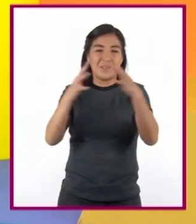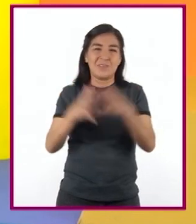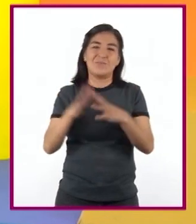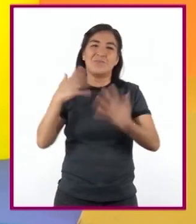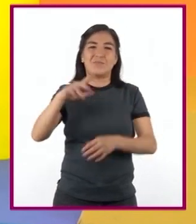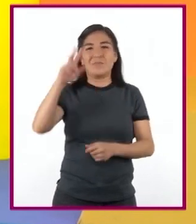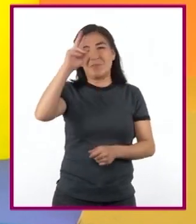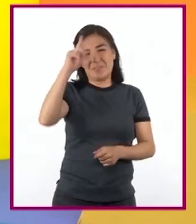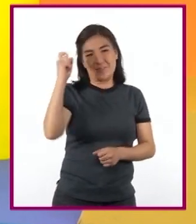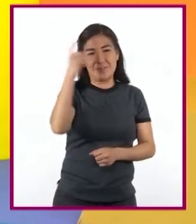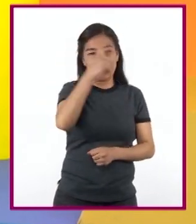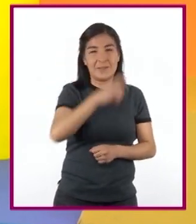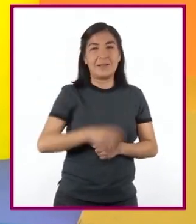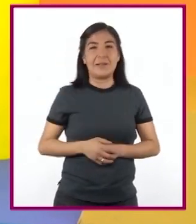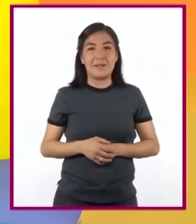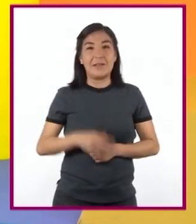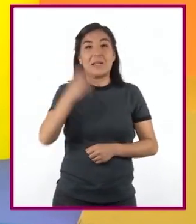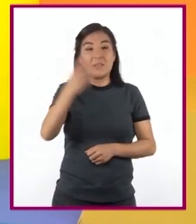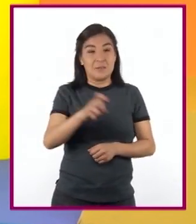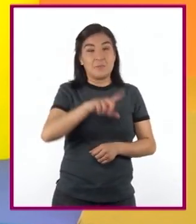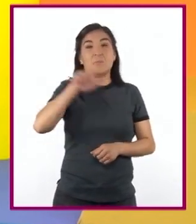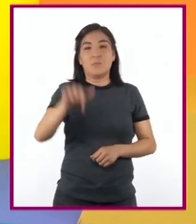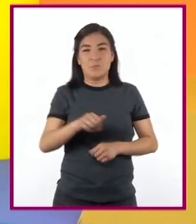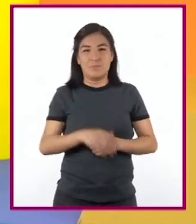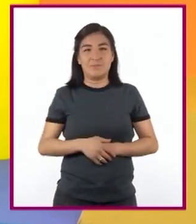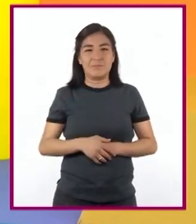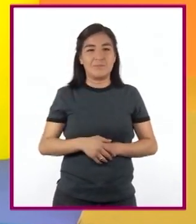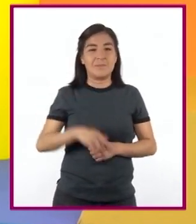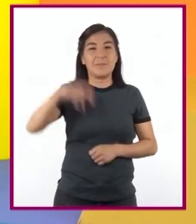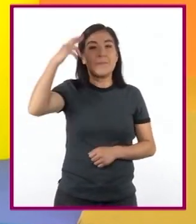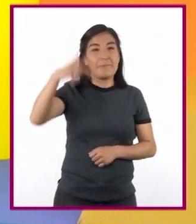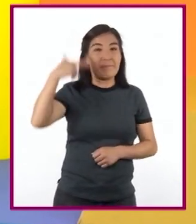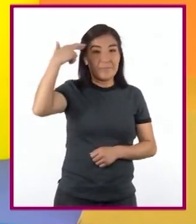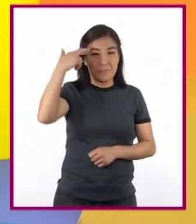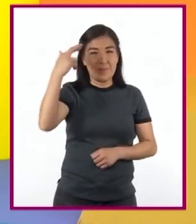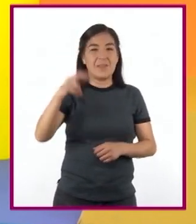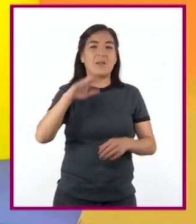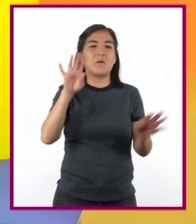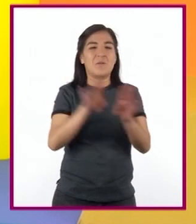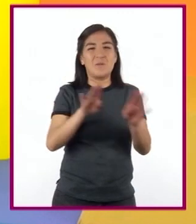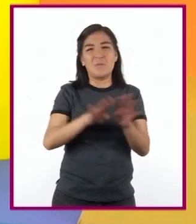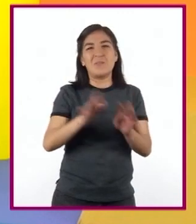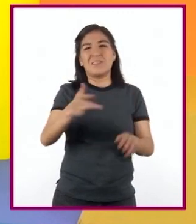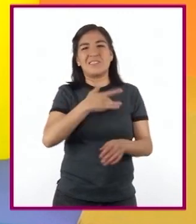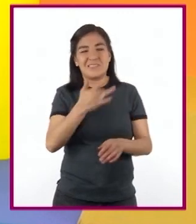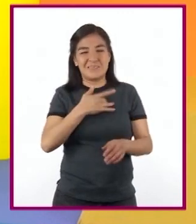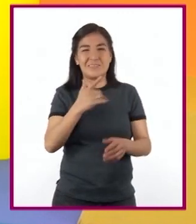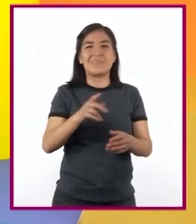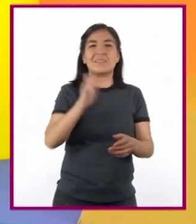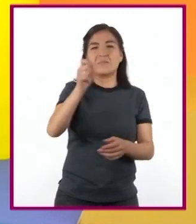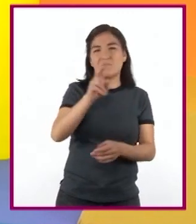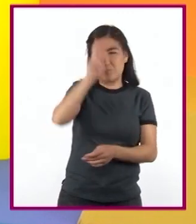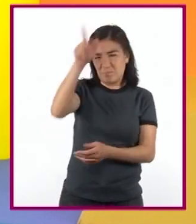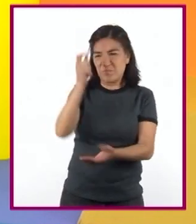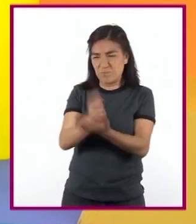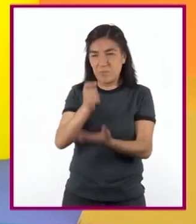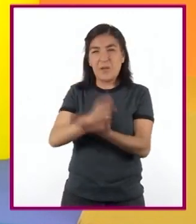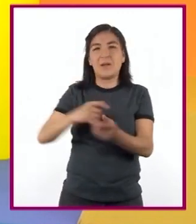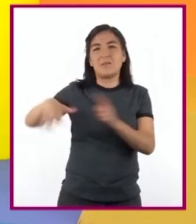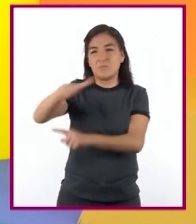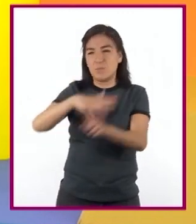Además, ya en boga, el imperialismo seguirá afectando y amenazando a los nuevos